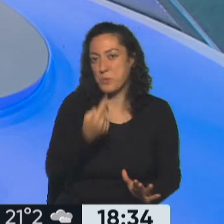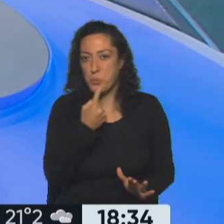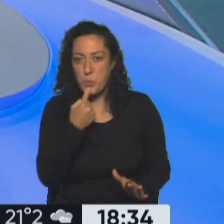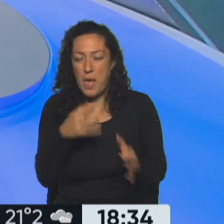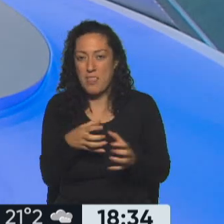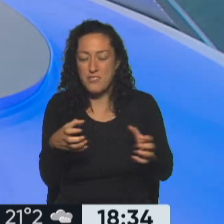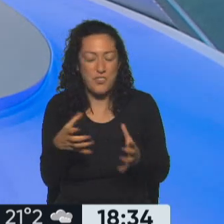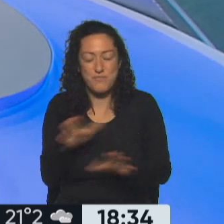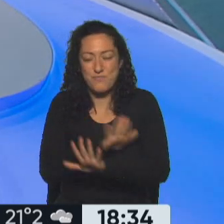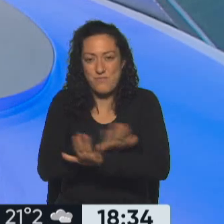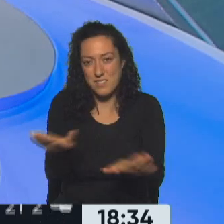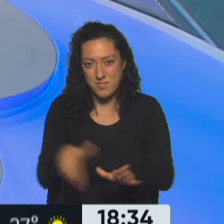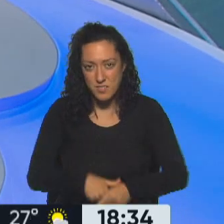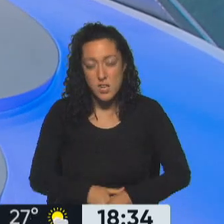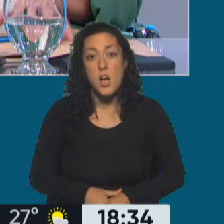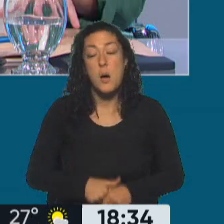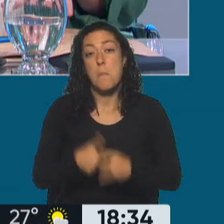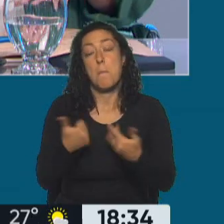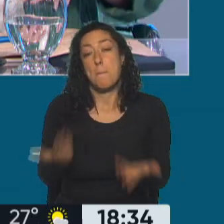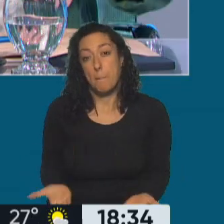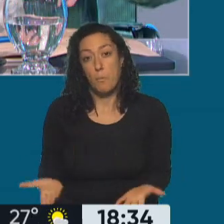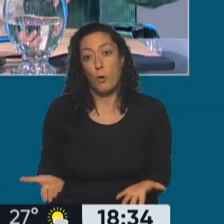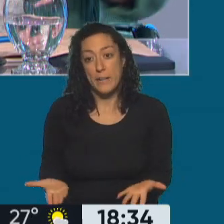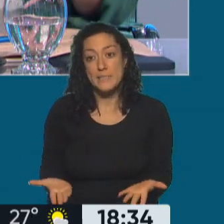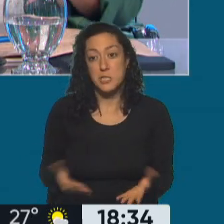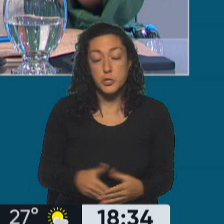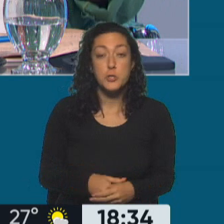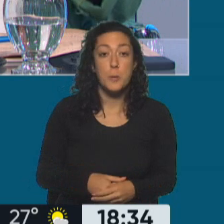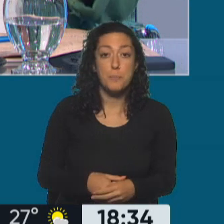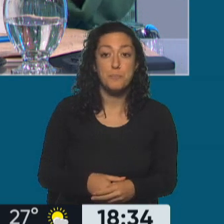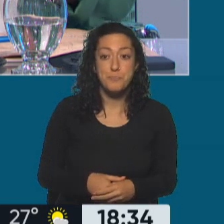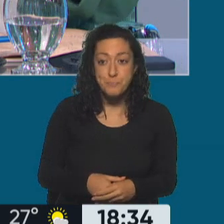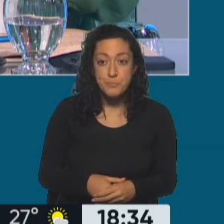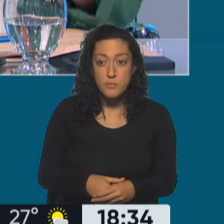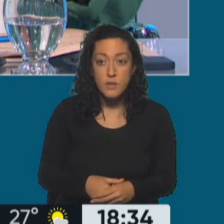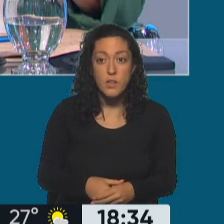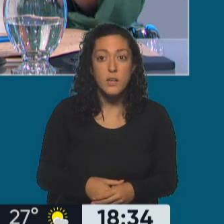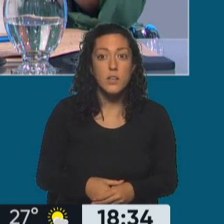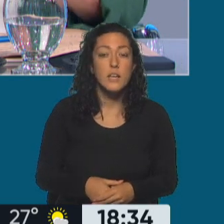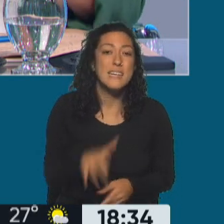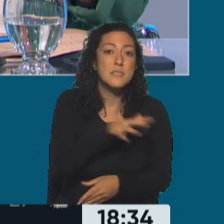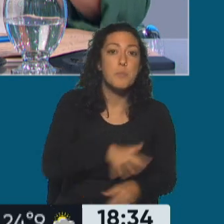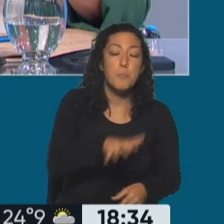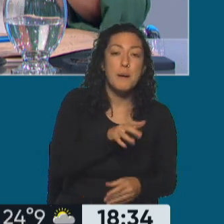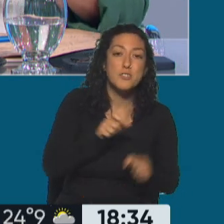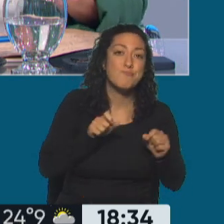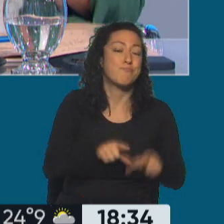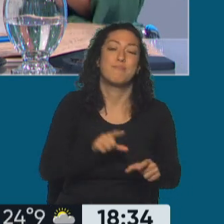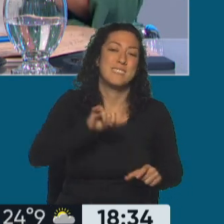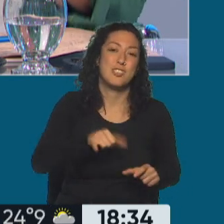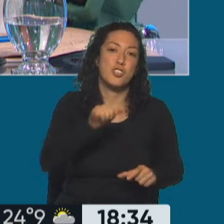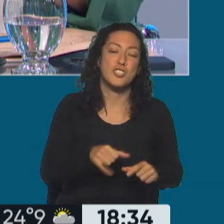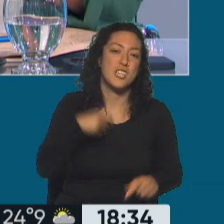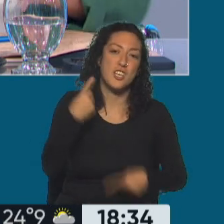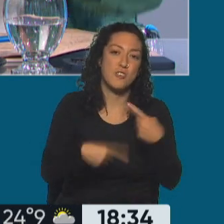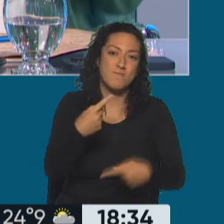esa atención no entonces de alguna manera creo que la pervivencia te diría del propio espacio necesitaba la